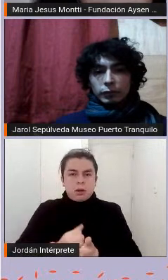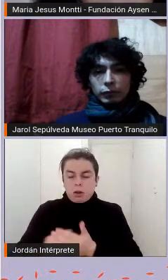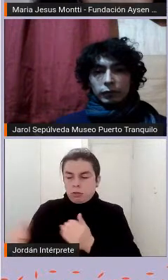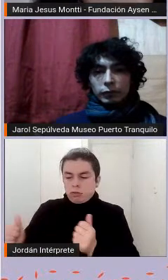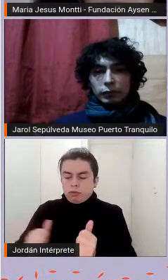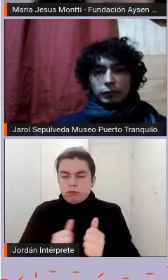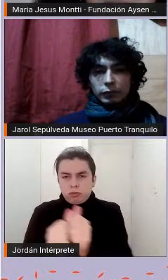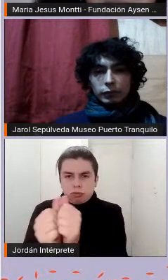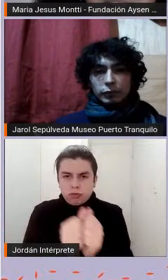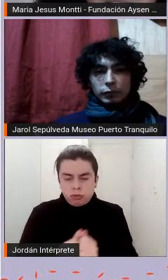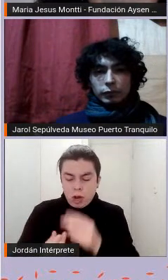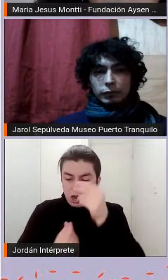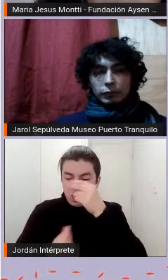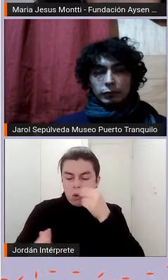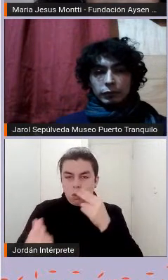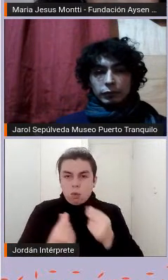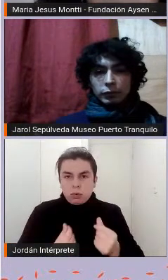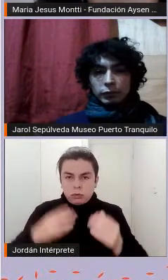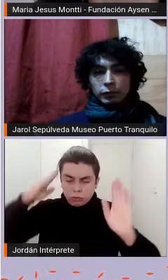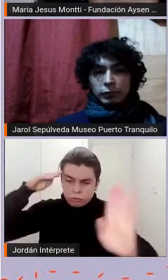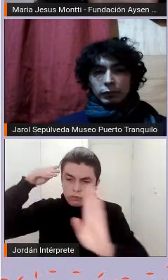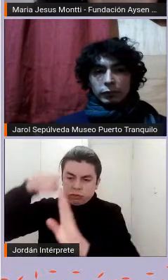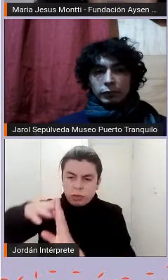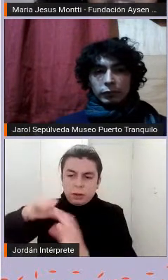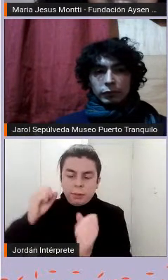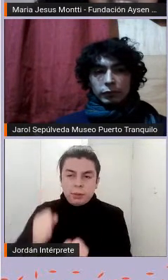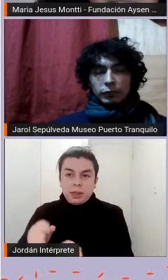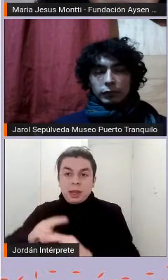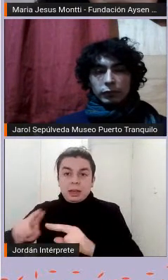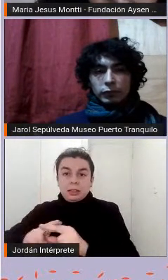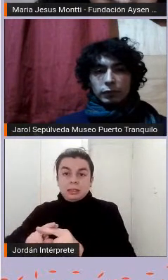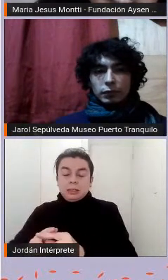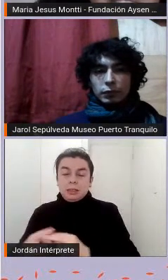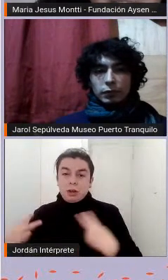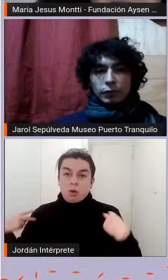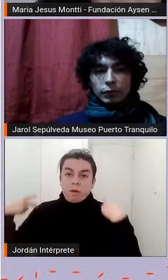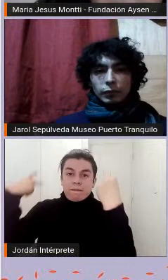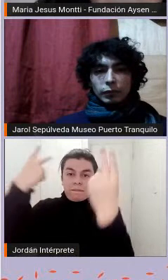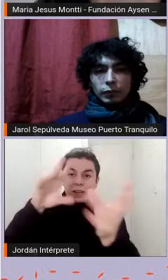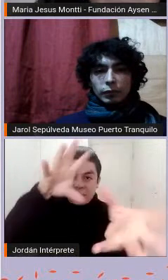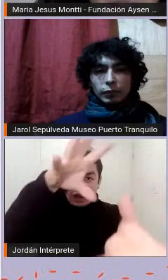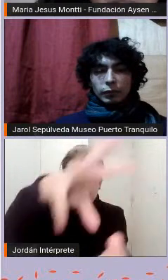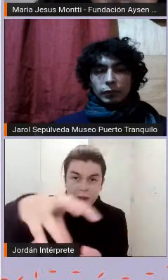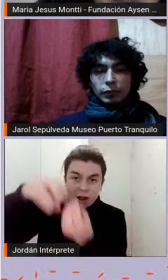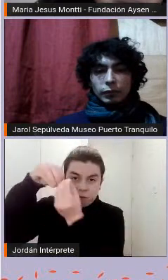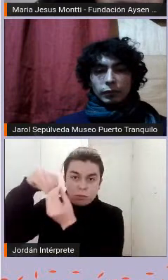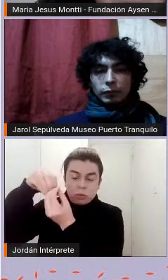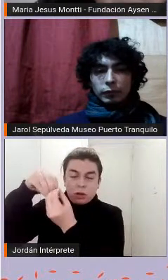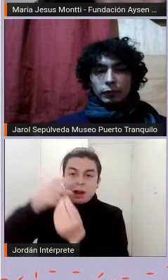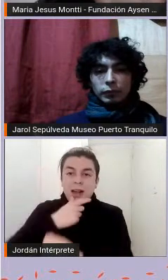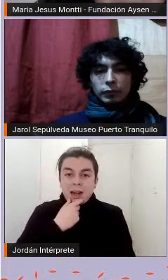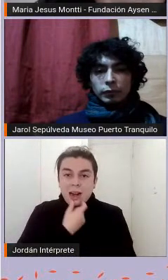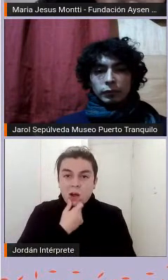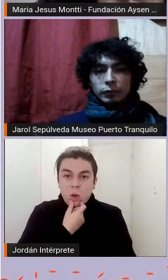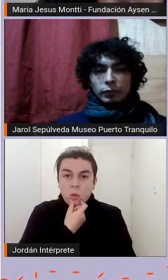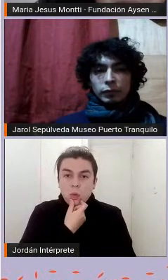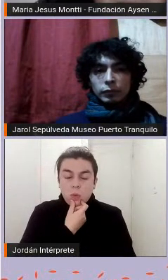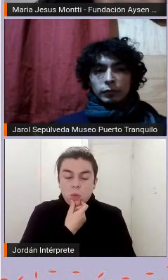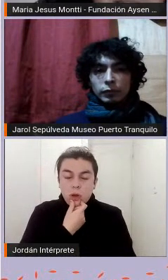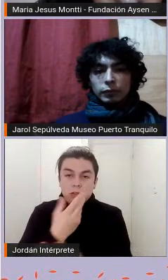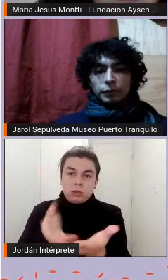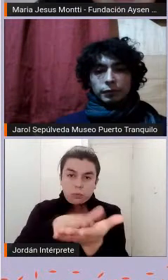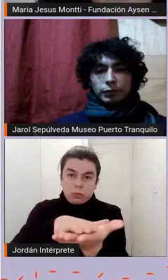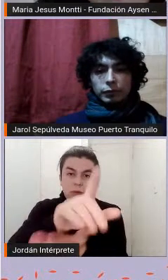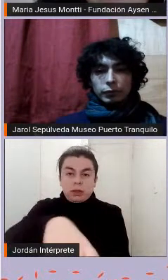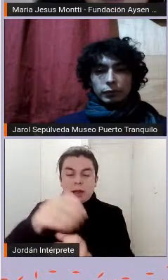expedición que fuese a buscar el esqueleto de ballena 6 al Golfo de Penas para